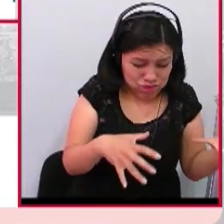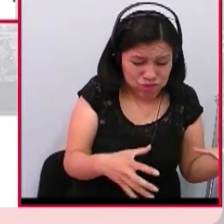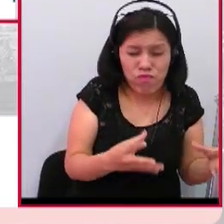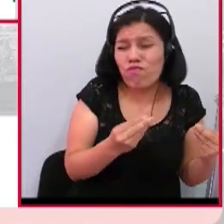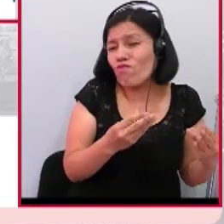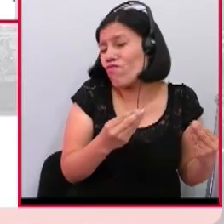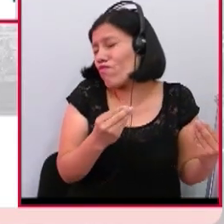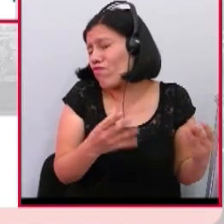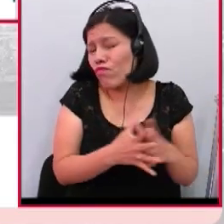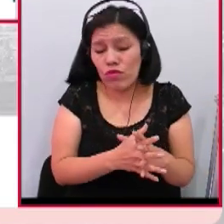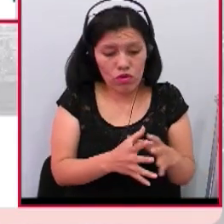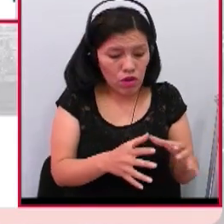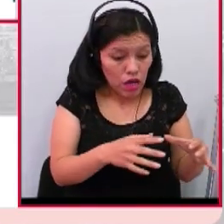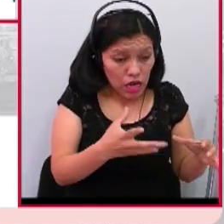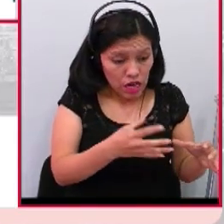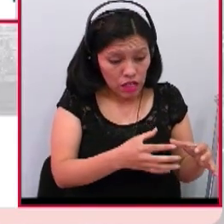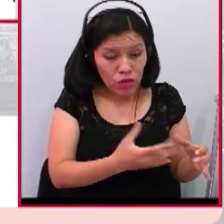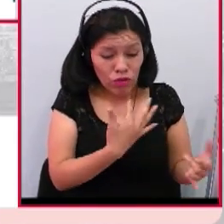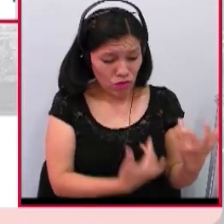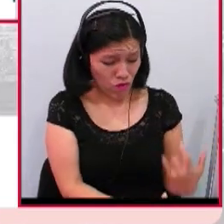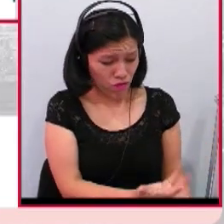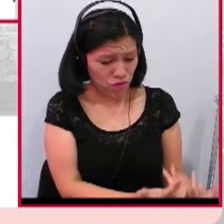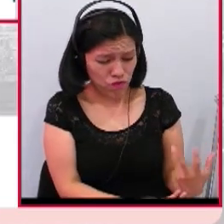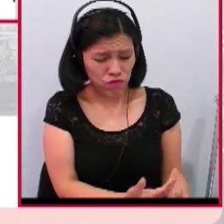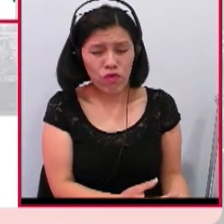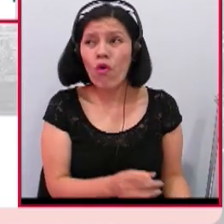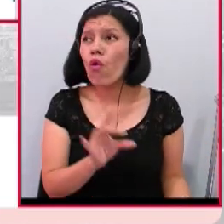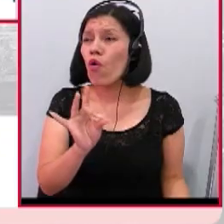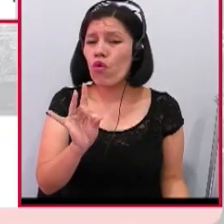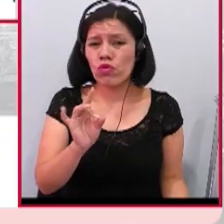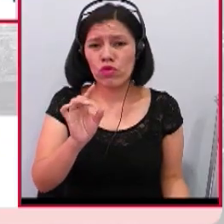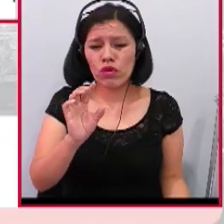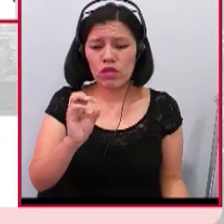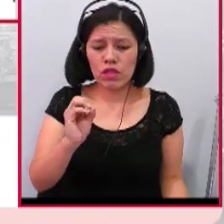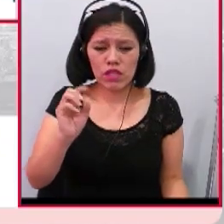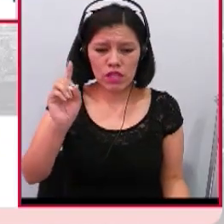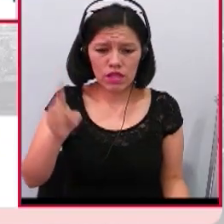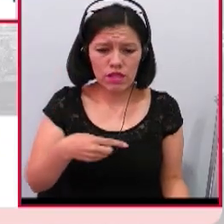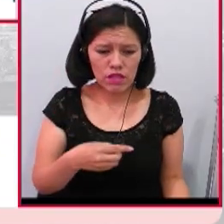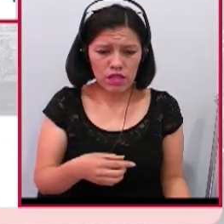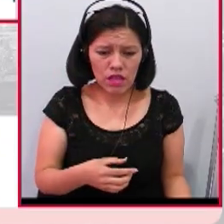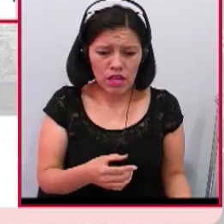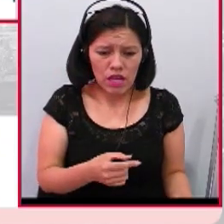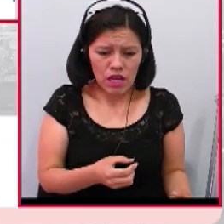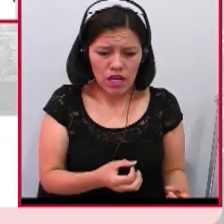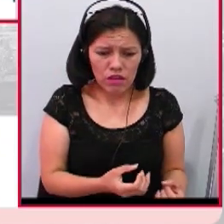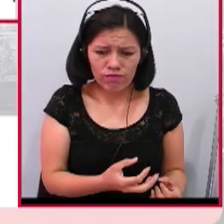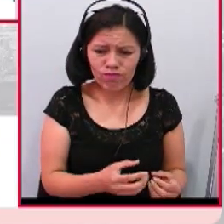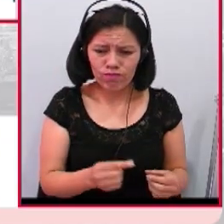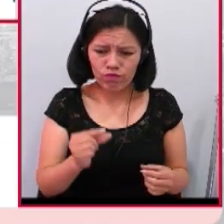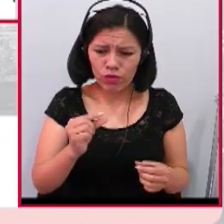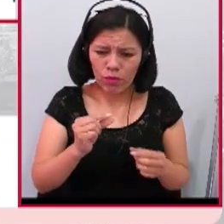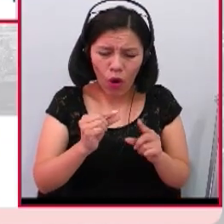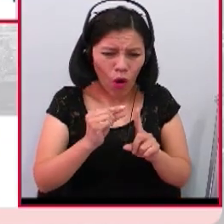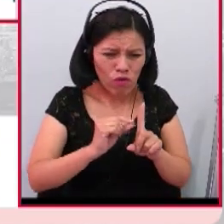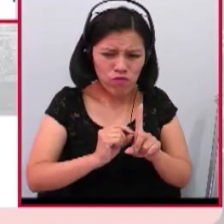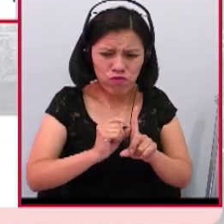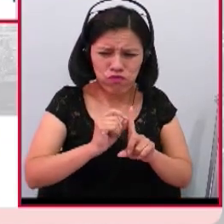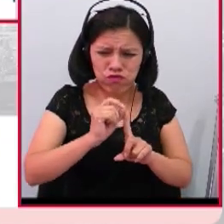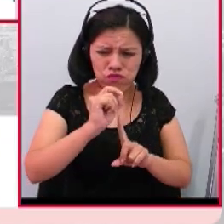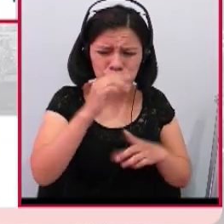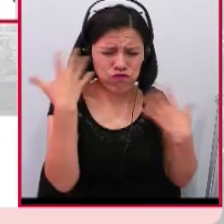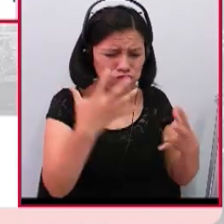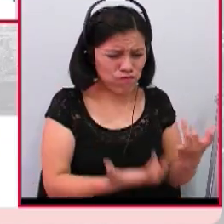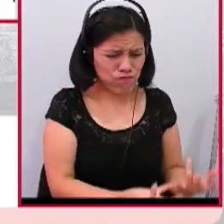líquida a una temperatura de 1180 grados centígrados. Luego va a pasar a una etapa de conversión. Esta es la etapa que vamos a optimizar, o que voy a explicar,